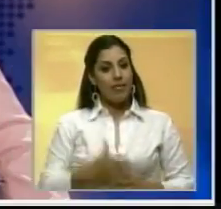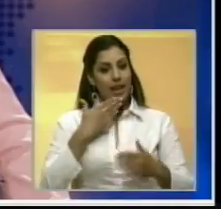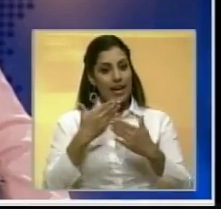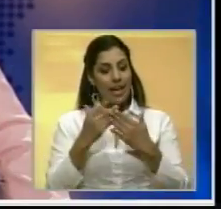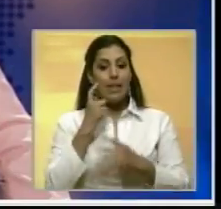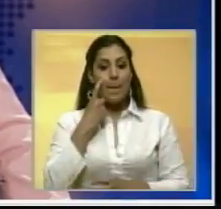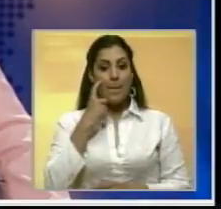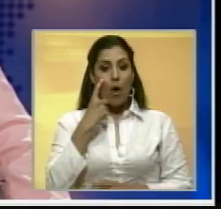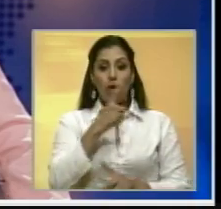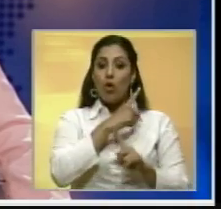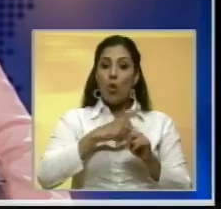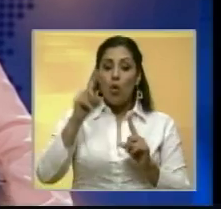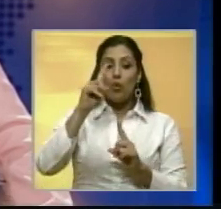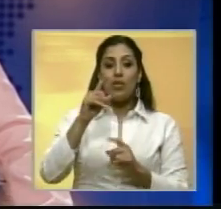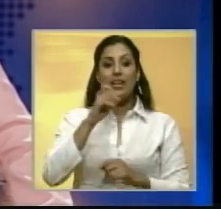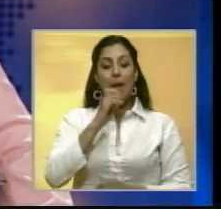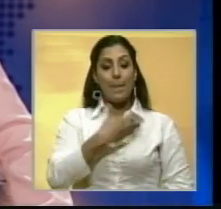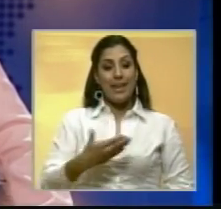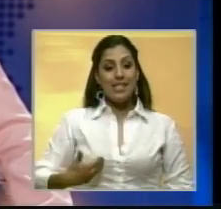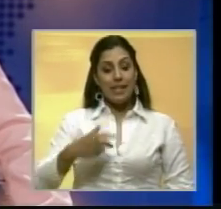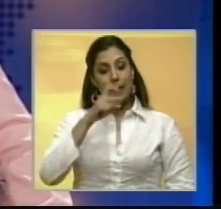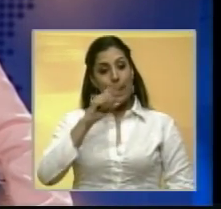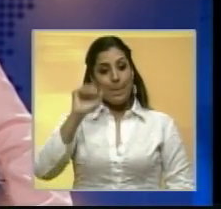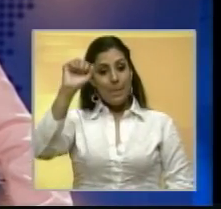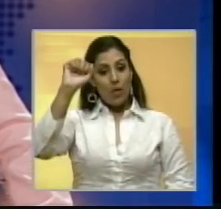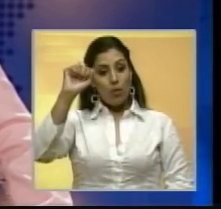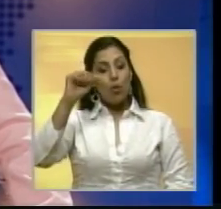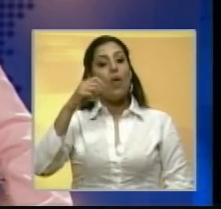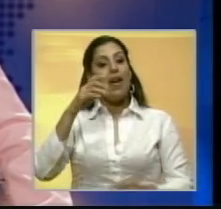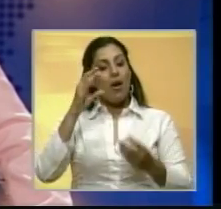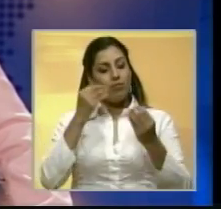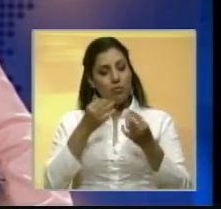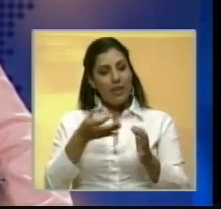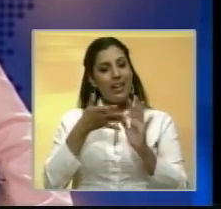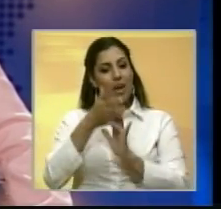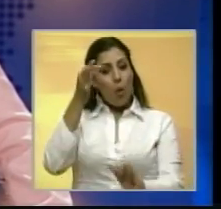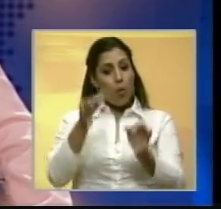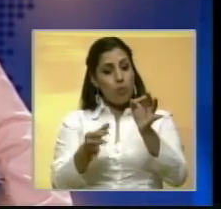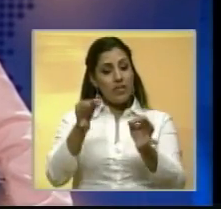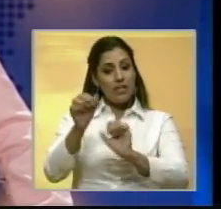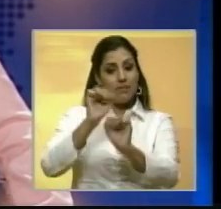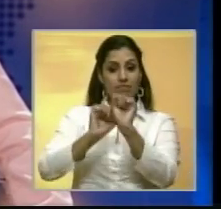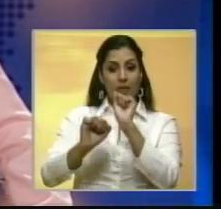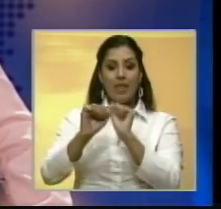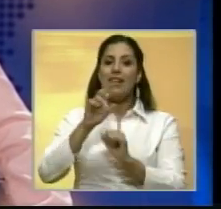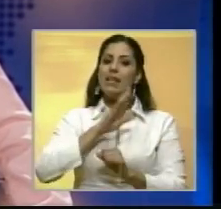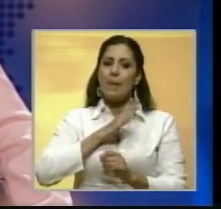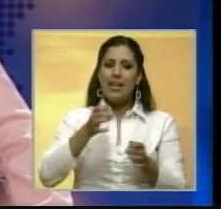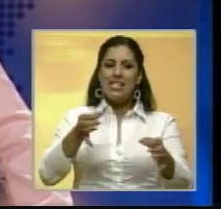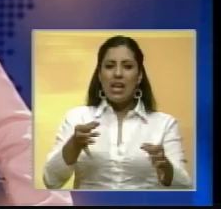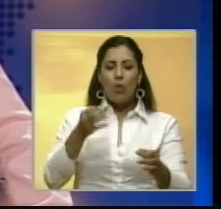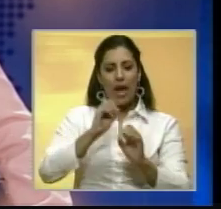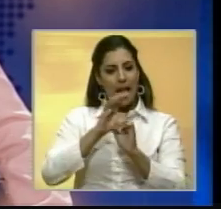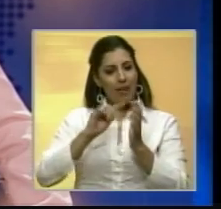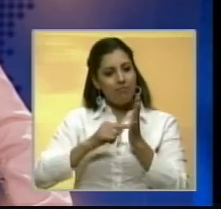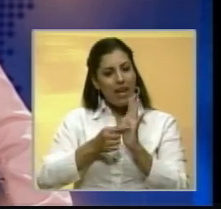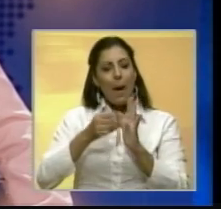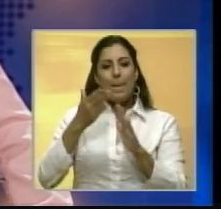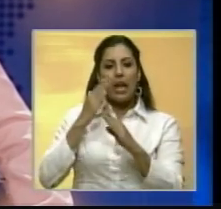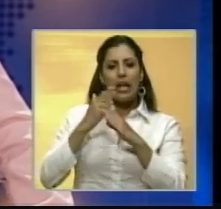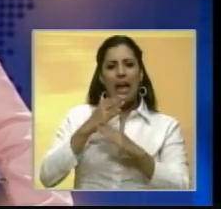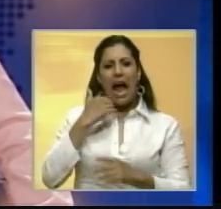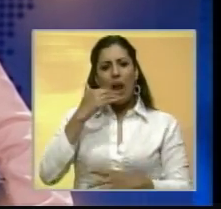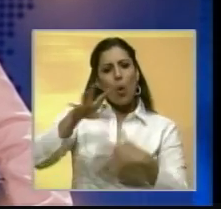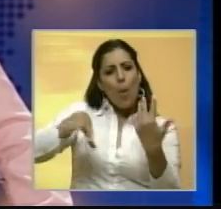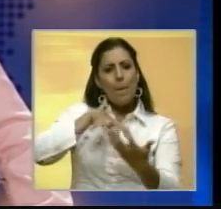Gracias, Maoli. Continuamos con más. El presidente de la República, Nicolás Maduro, afirmó que la justicia preventiva es la medida de seguridad clave para detener actos